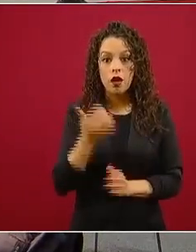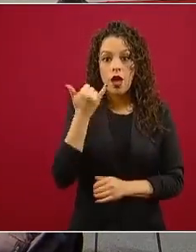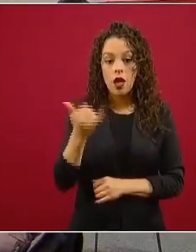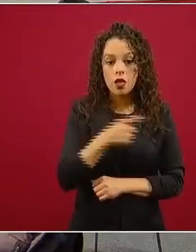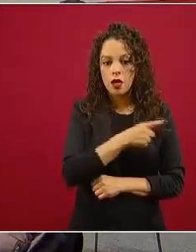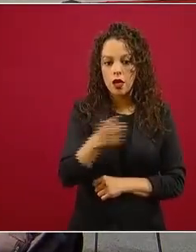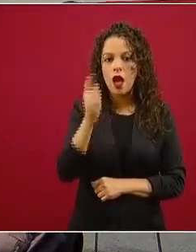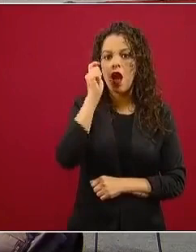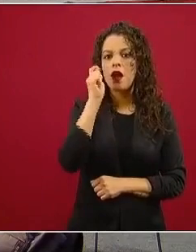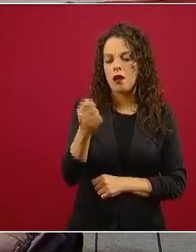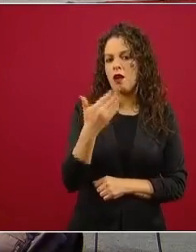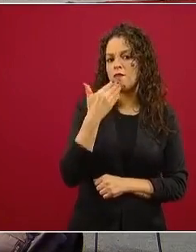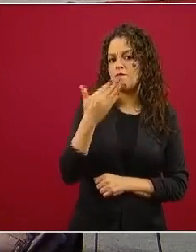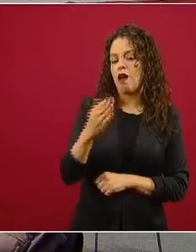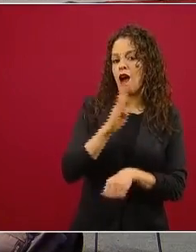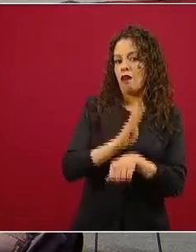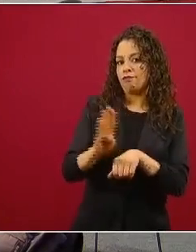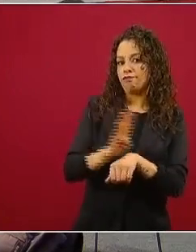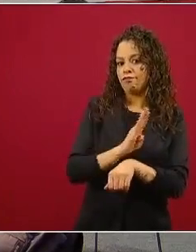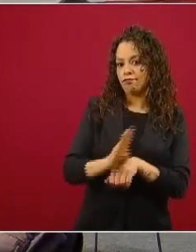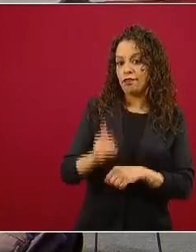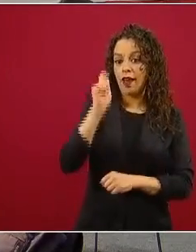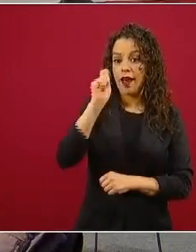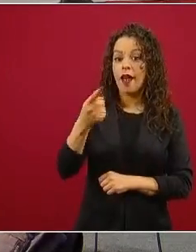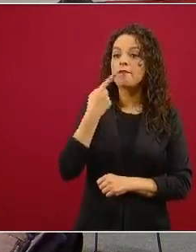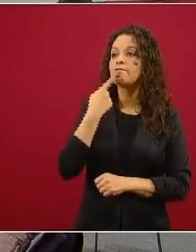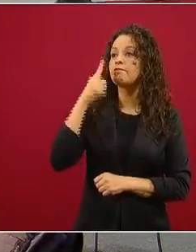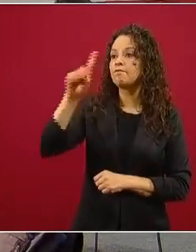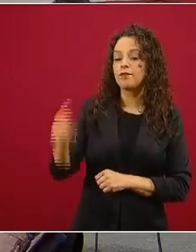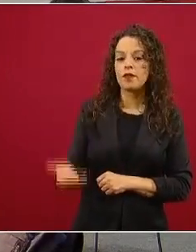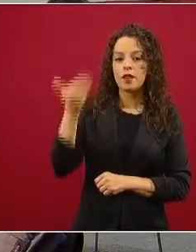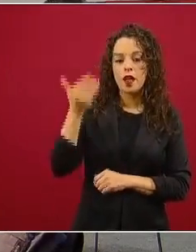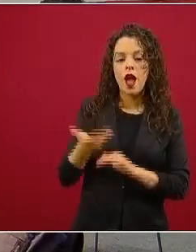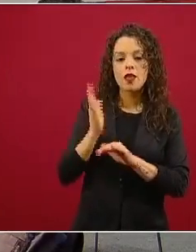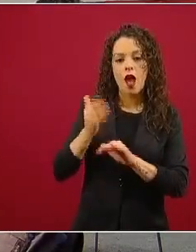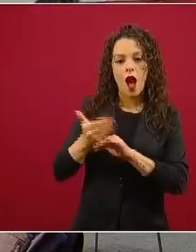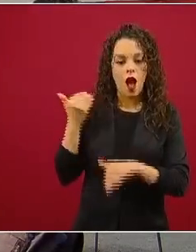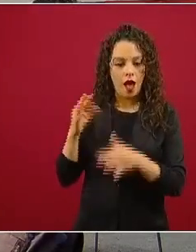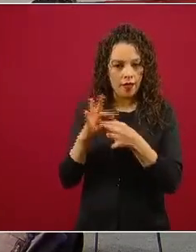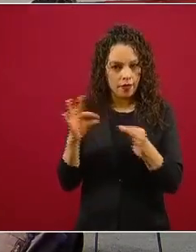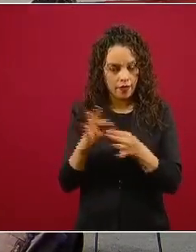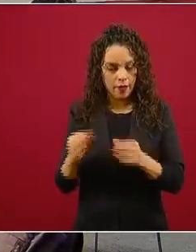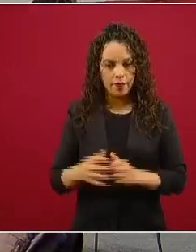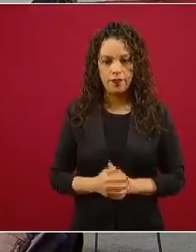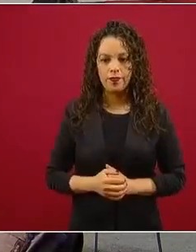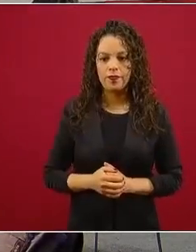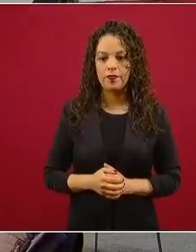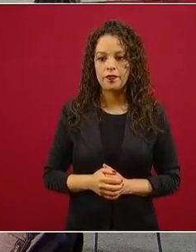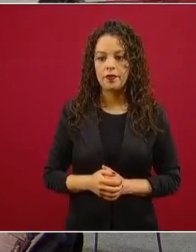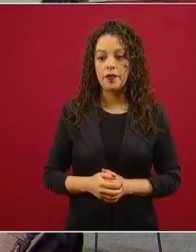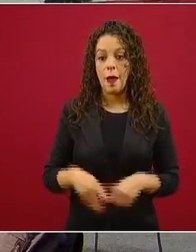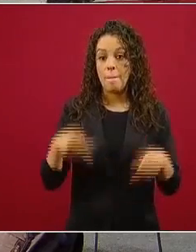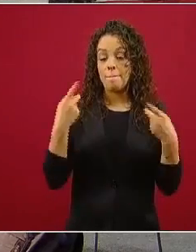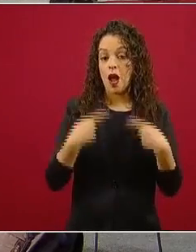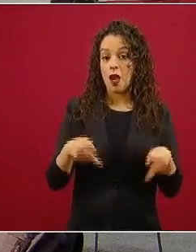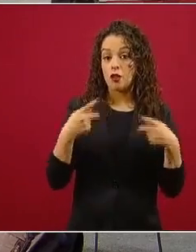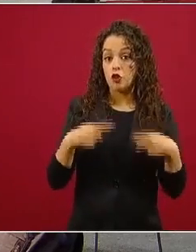beneficiarios de los delitos ya señalados, incluyendo personas de relevancia.